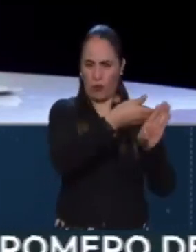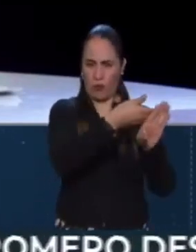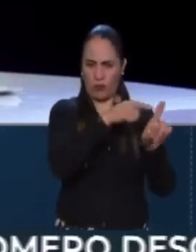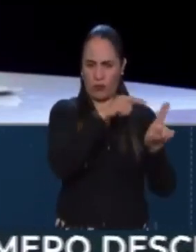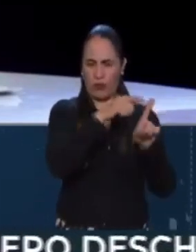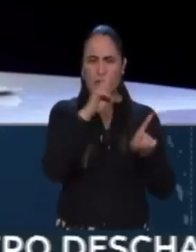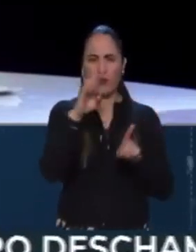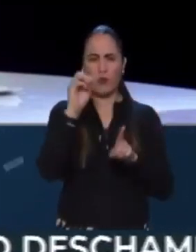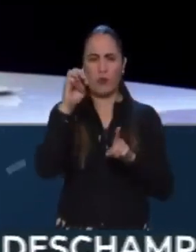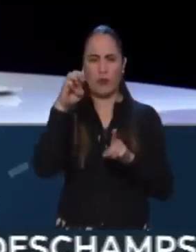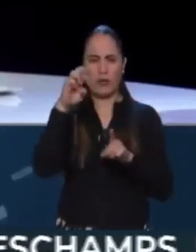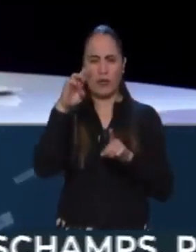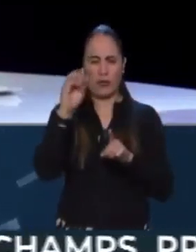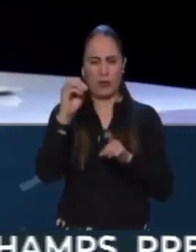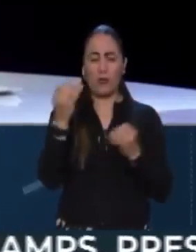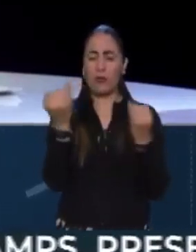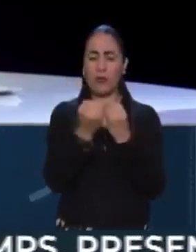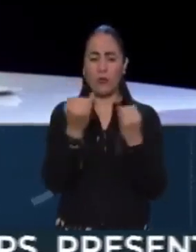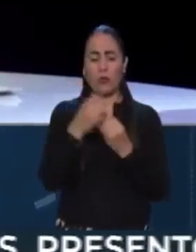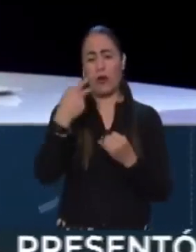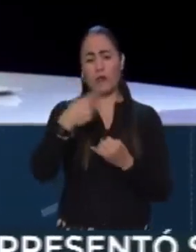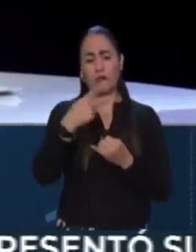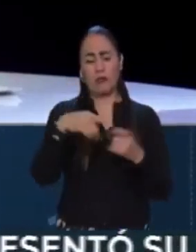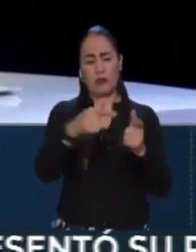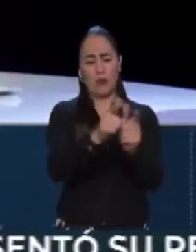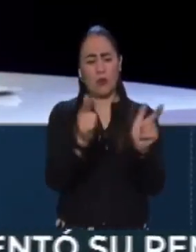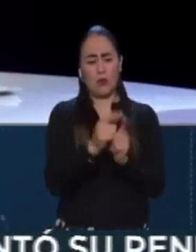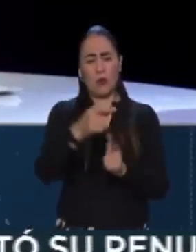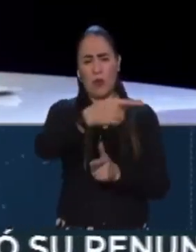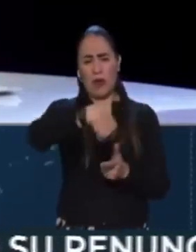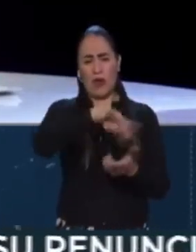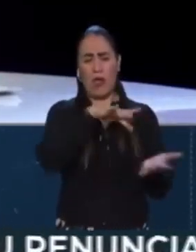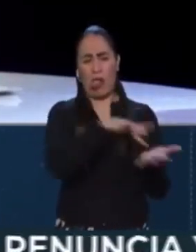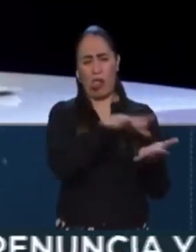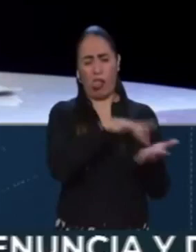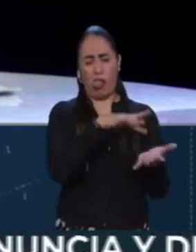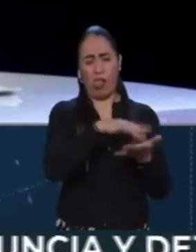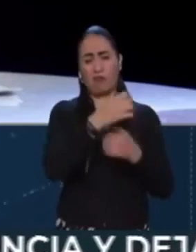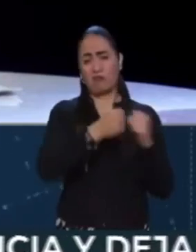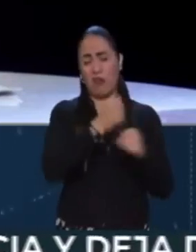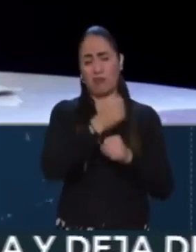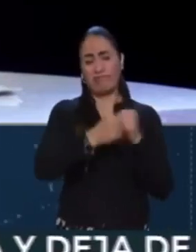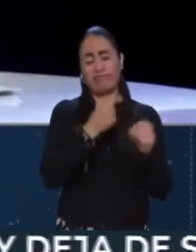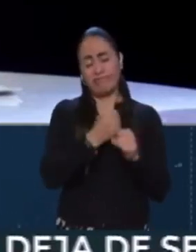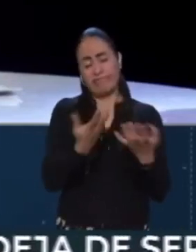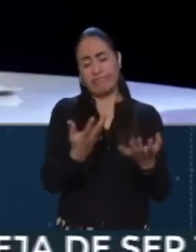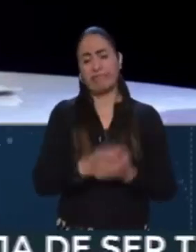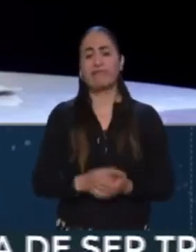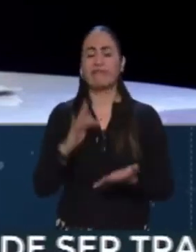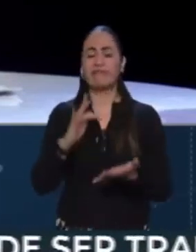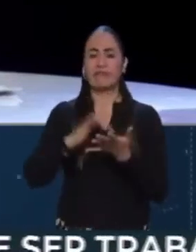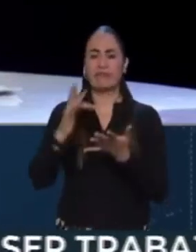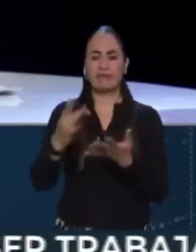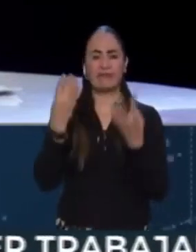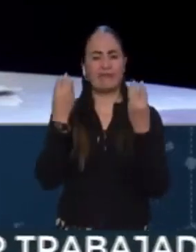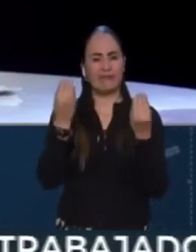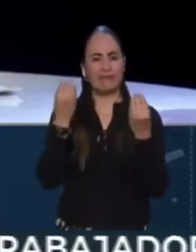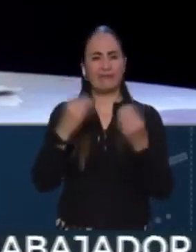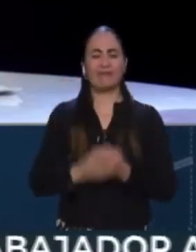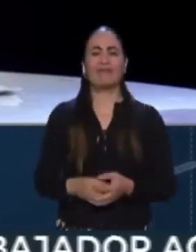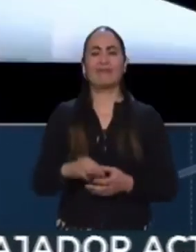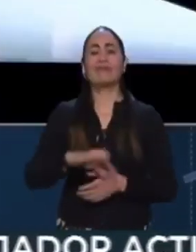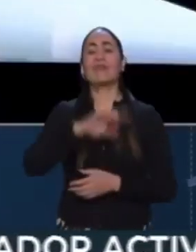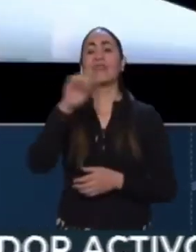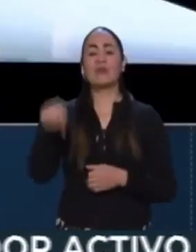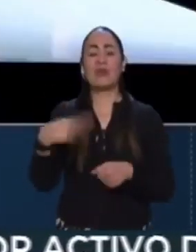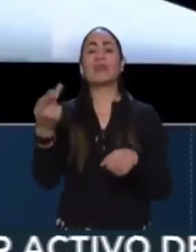mencionabas hace rato, con quienes han sido sus cómplices durante muchísimos años. Miguel, pues muchas gracias por habernos acompañado. Estamos muy pendientes